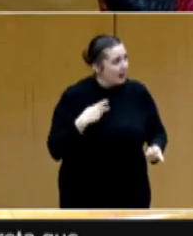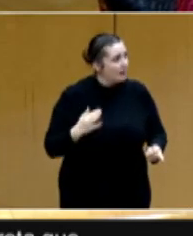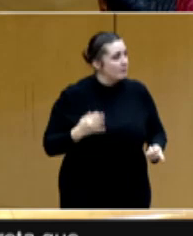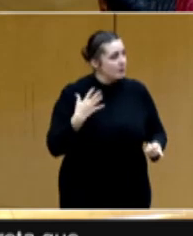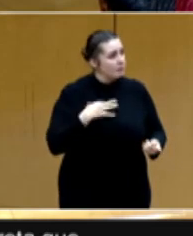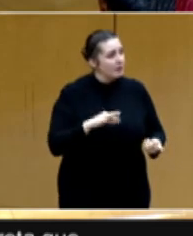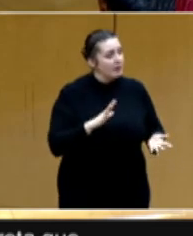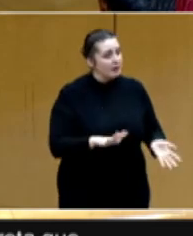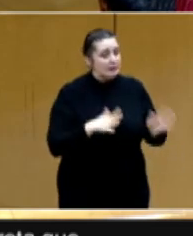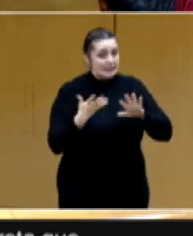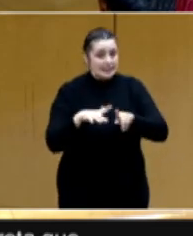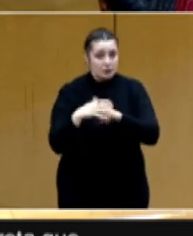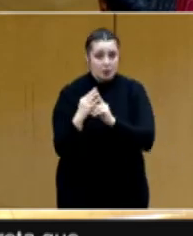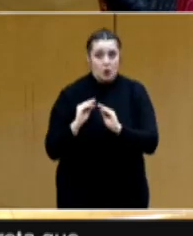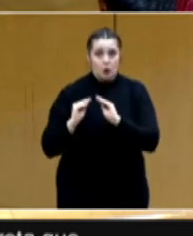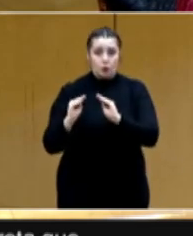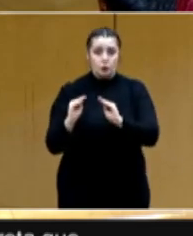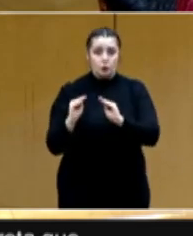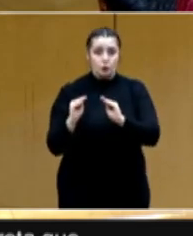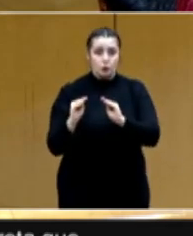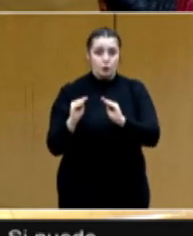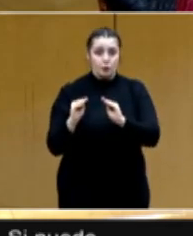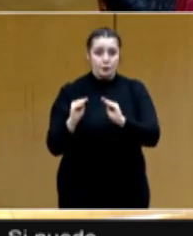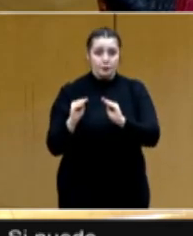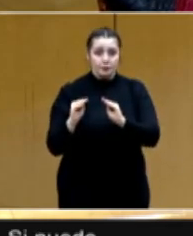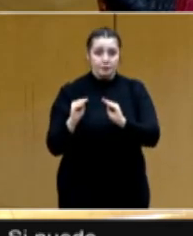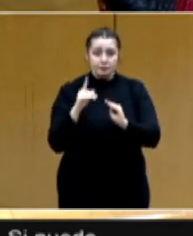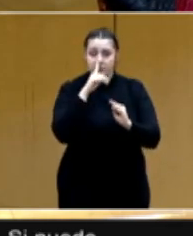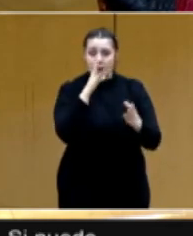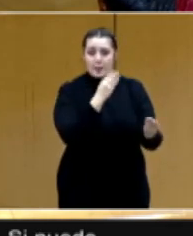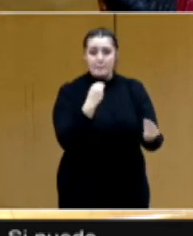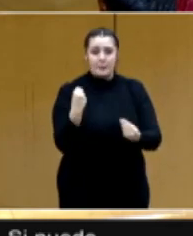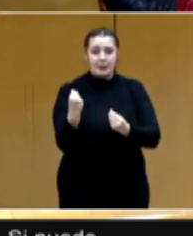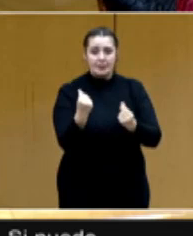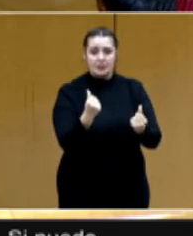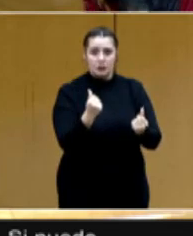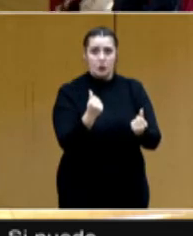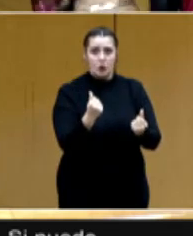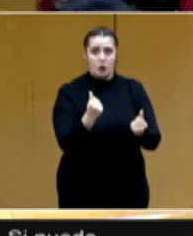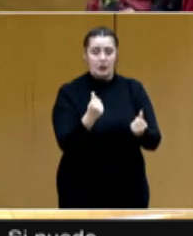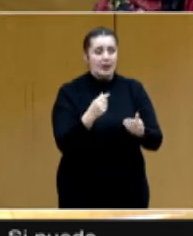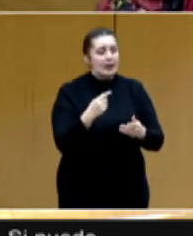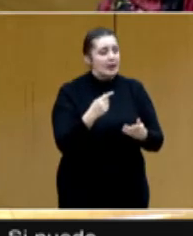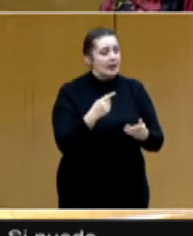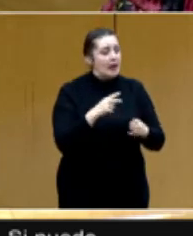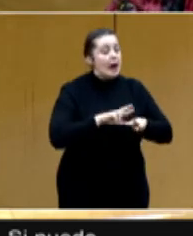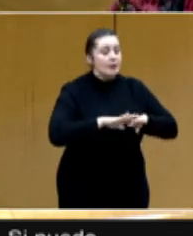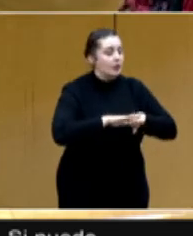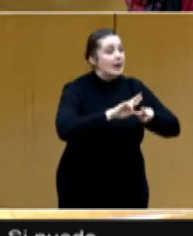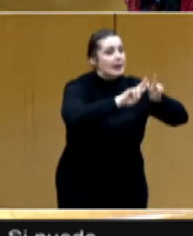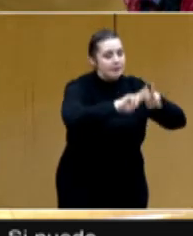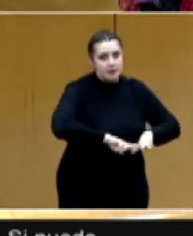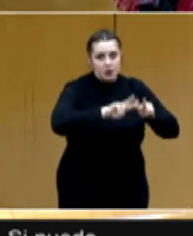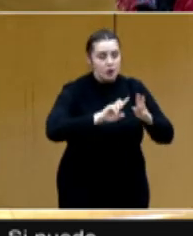a su caso que la revisión que exige la ley en ese plazo de